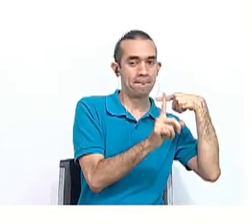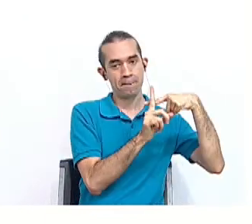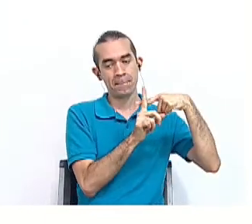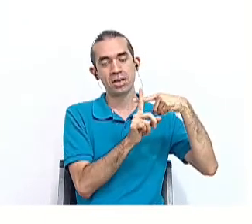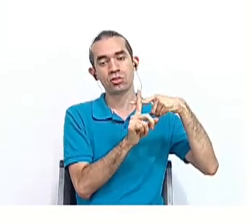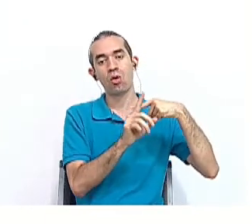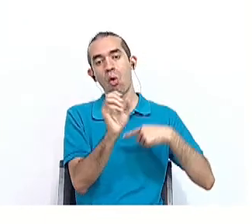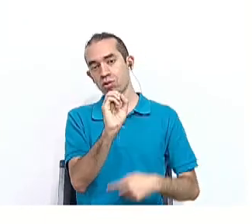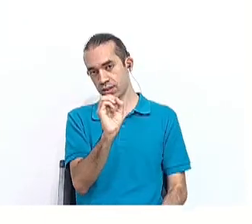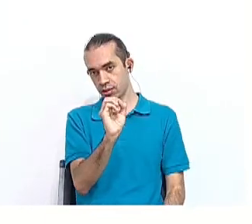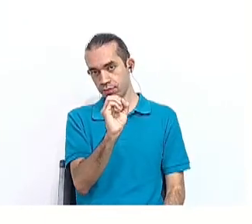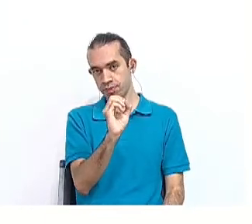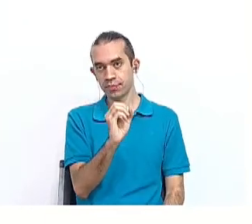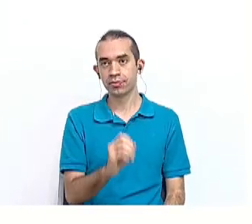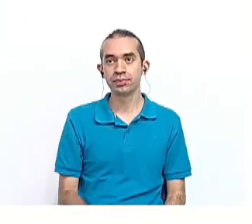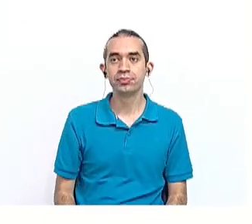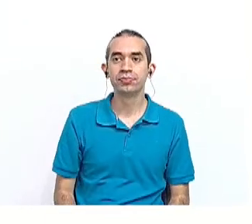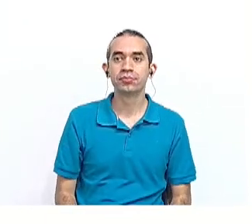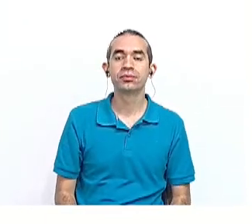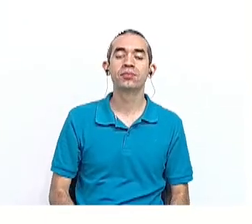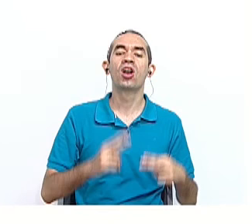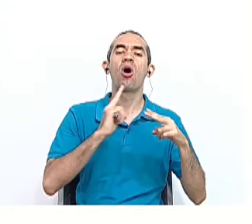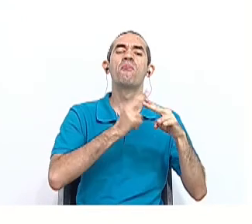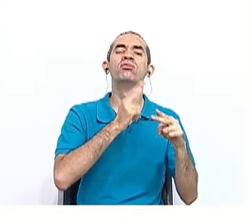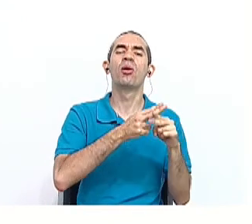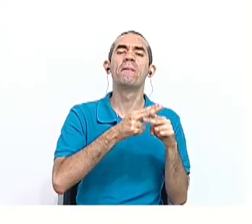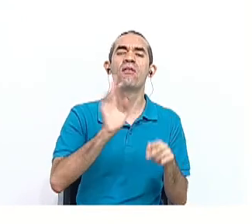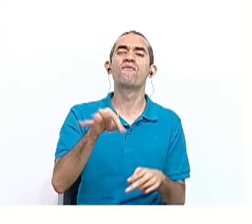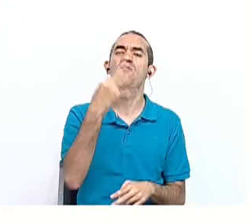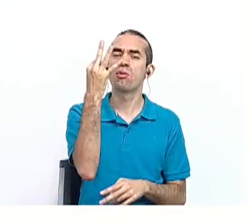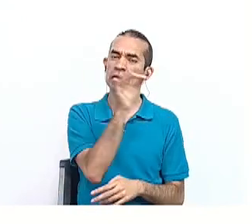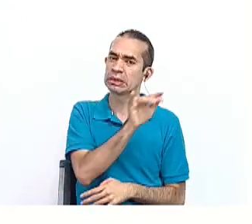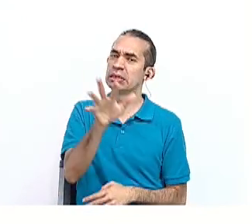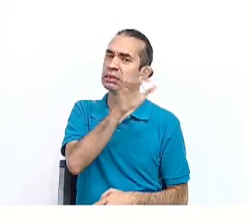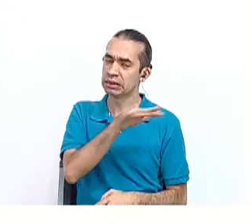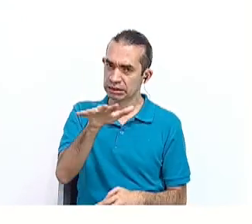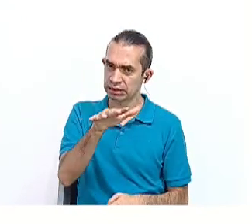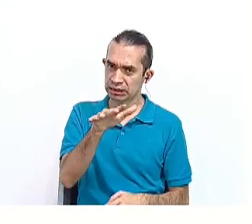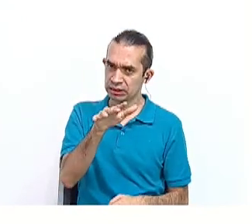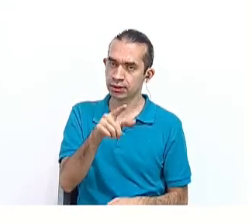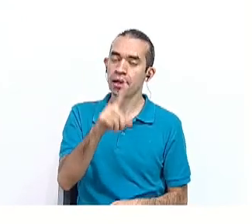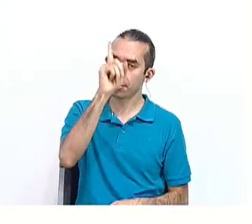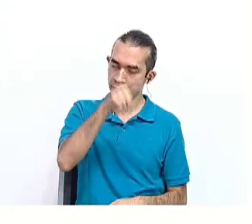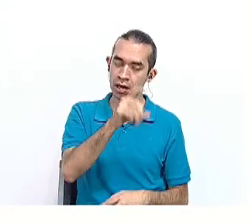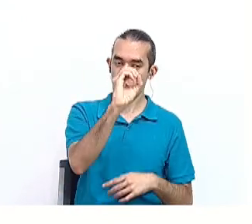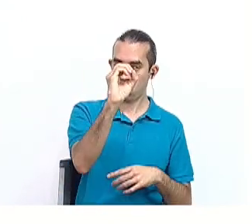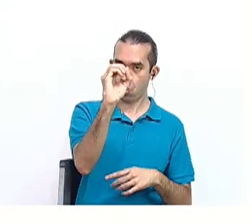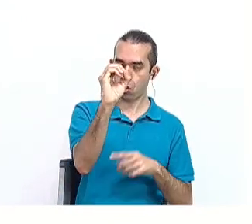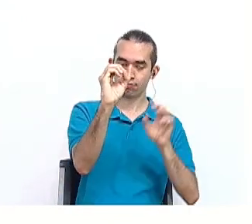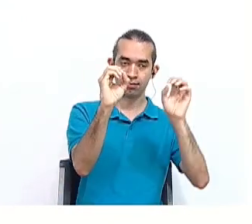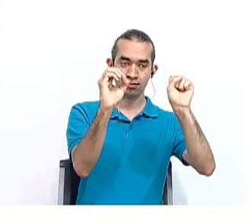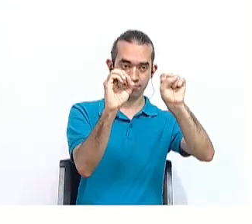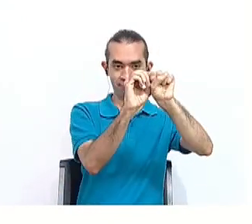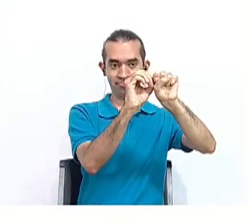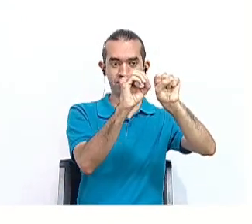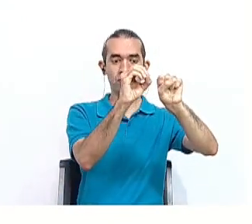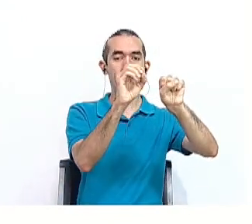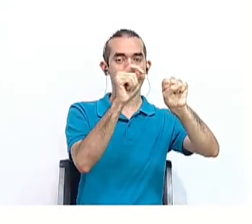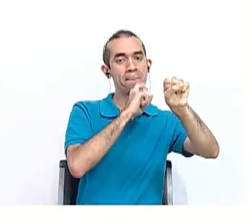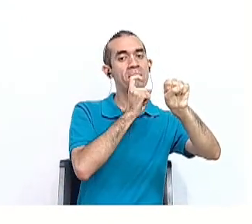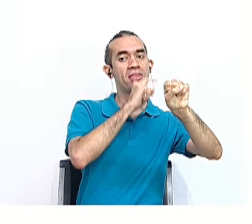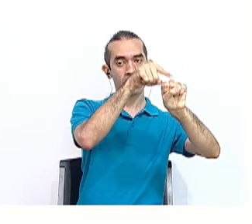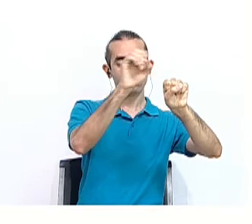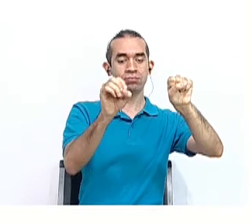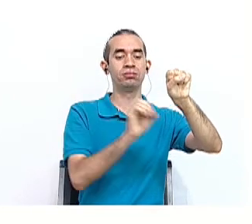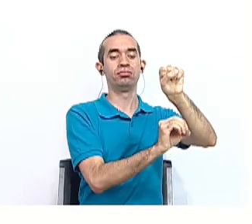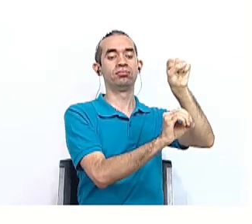más un oxígeno. Y su estructura para nombrar va a utilizar la palabra óxido y luego el